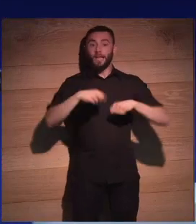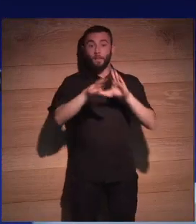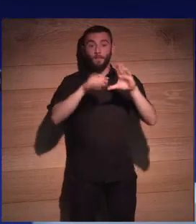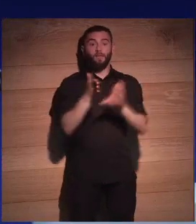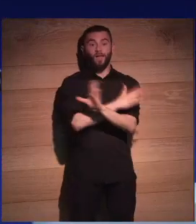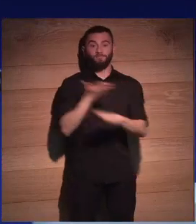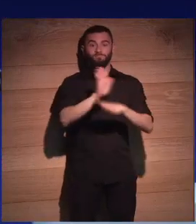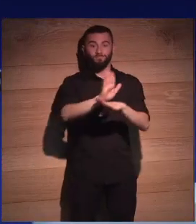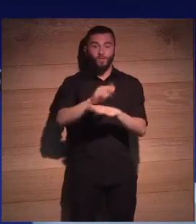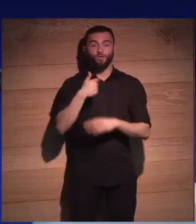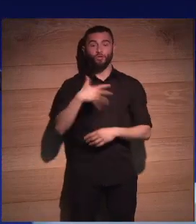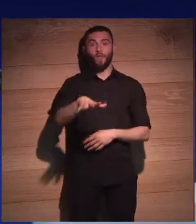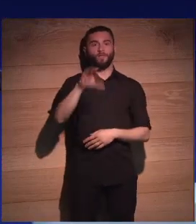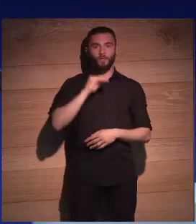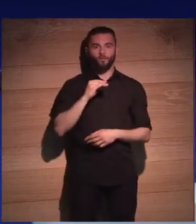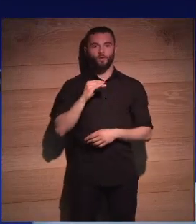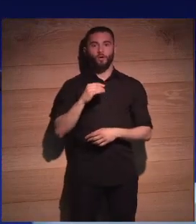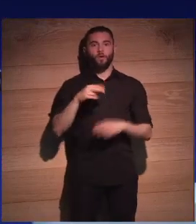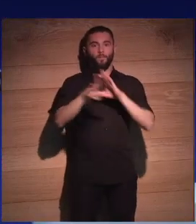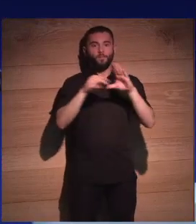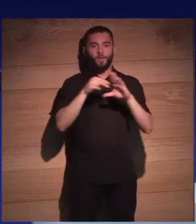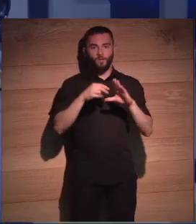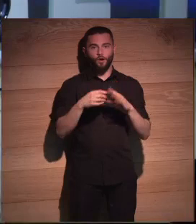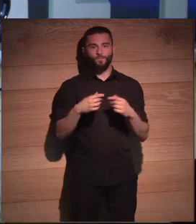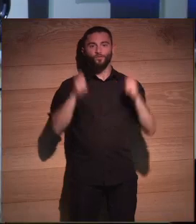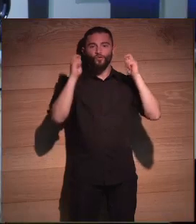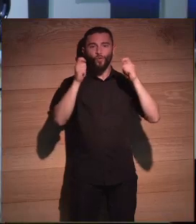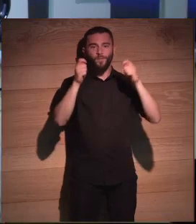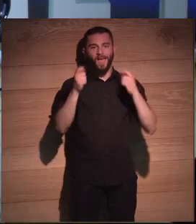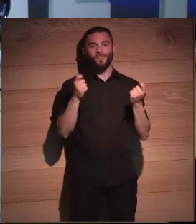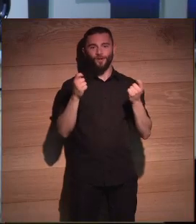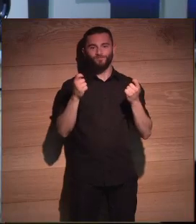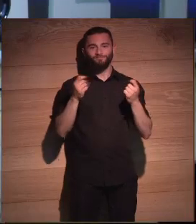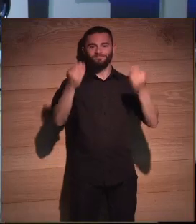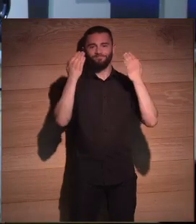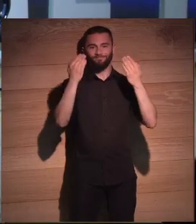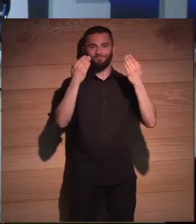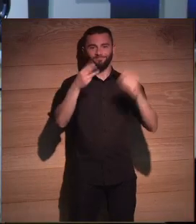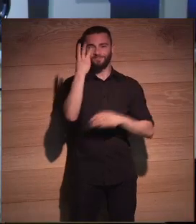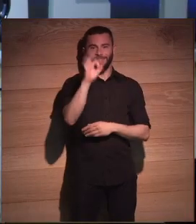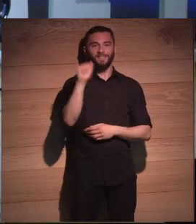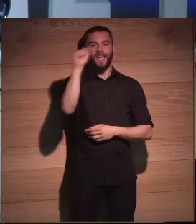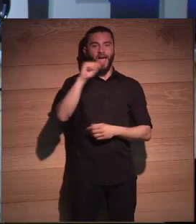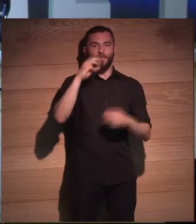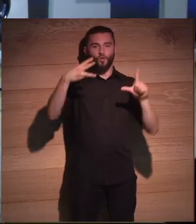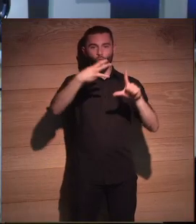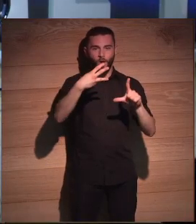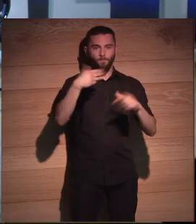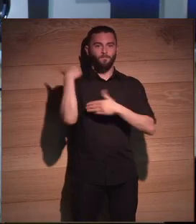que entiendo que es un vídeo para celebrar vuestro cumpleaños, que describe los últimos 30 años de la web, he visto que